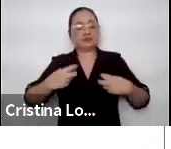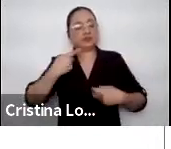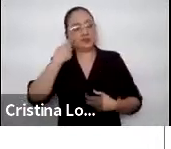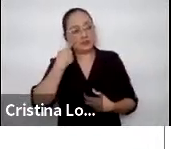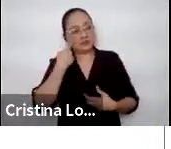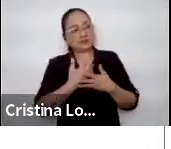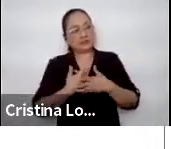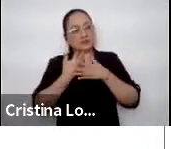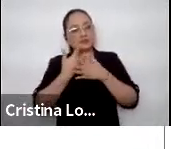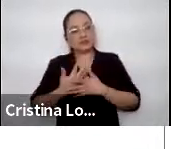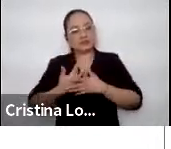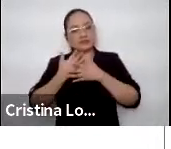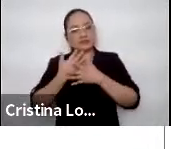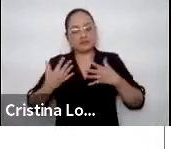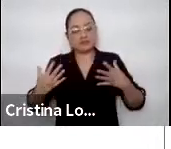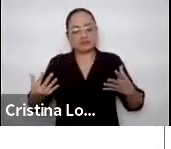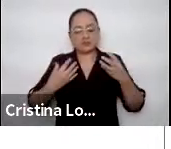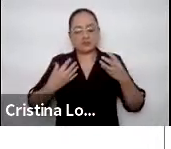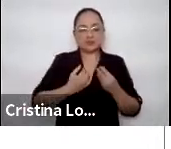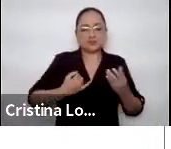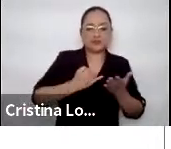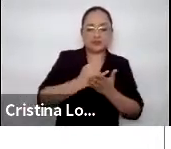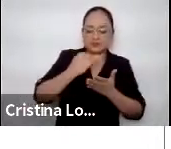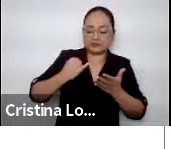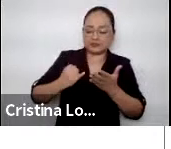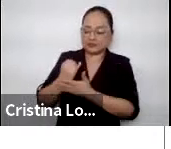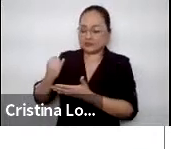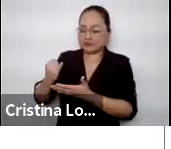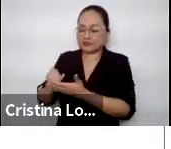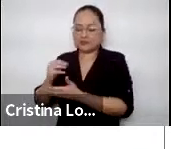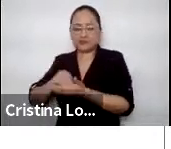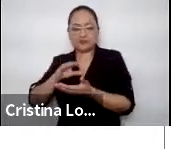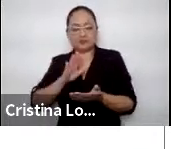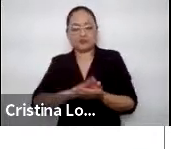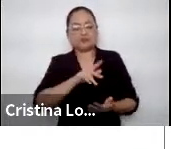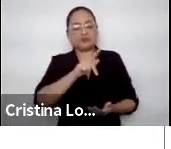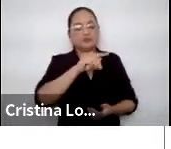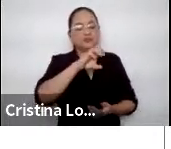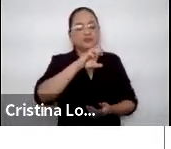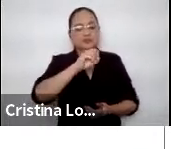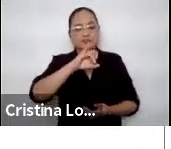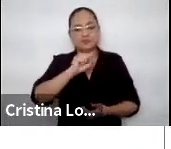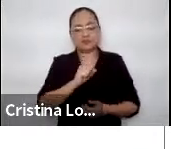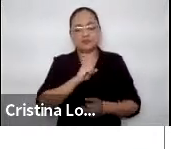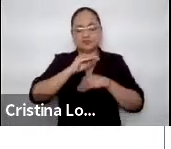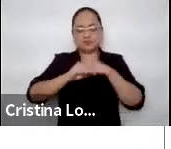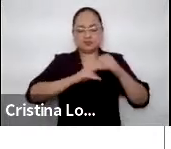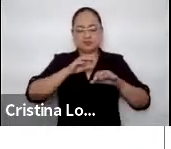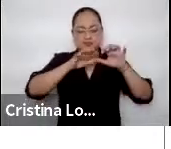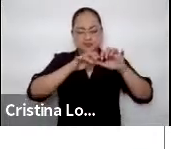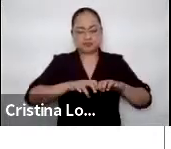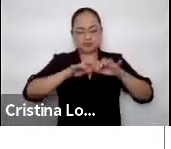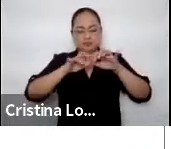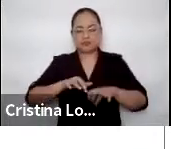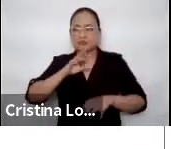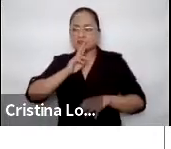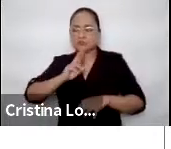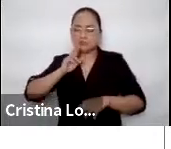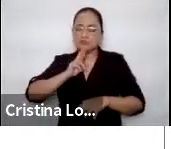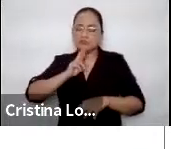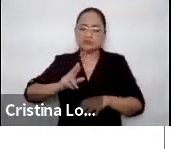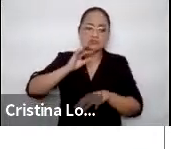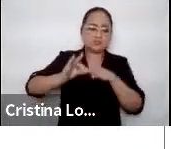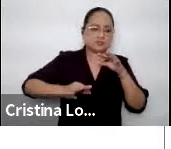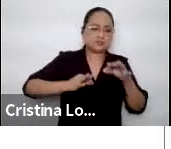se publique junto con la jurisprudencia, las tesis aisladas y todas las ejecutorias o precedentes respectivos que